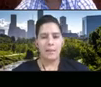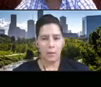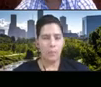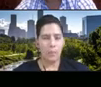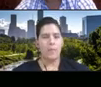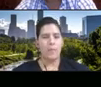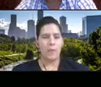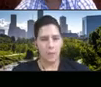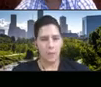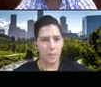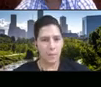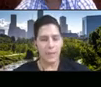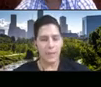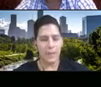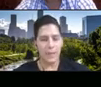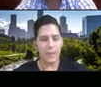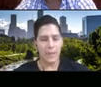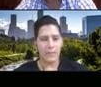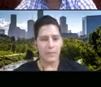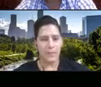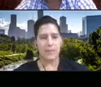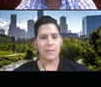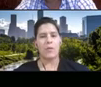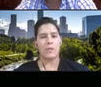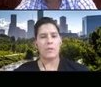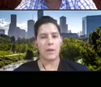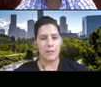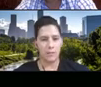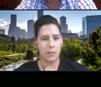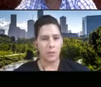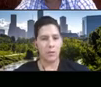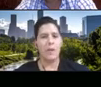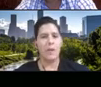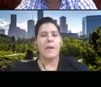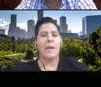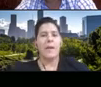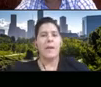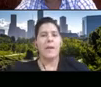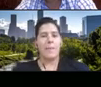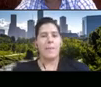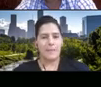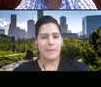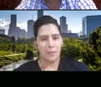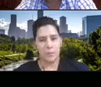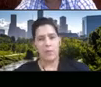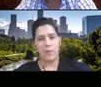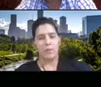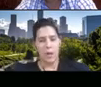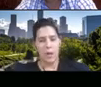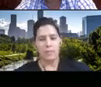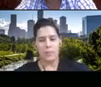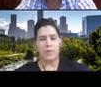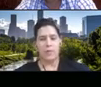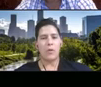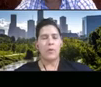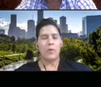Porque justamente en este mapa estamos viendo los principales distritos de Houston. En la parte del centro estamos viendo el downtown, que funciona como